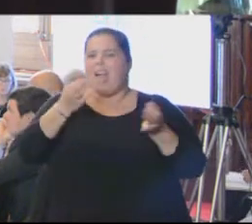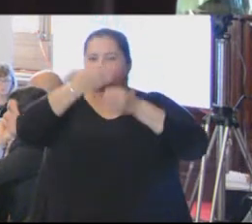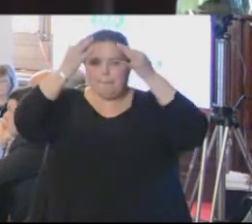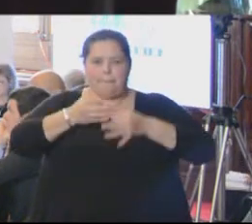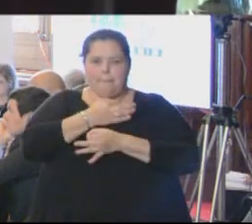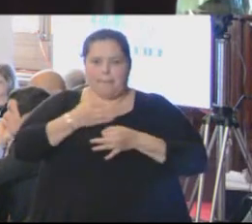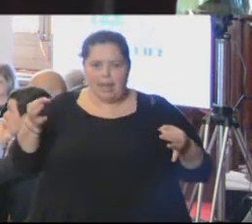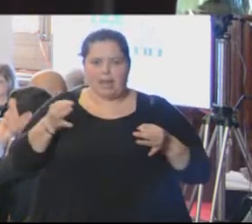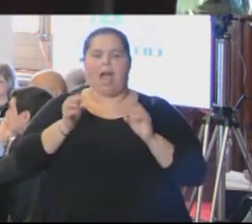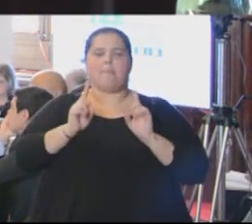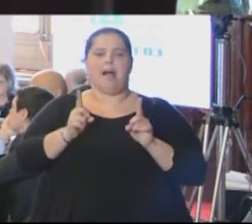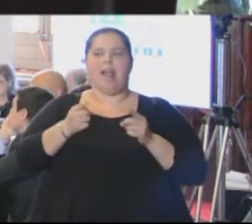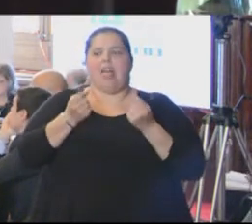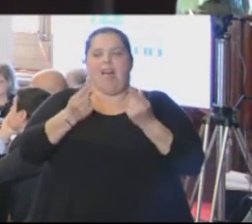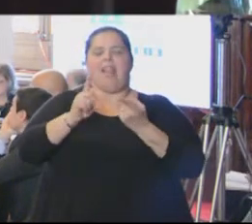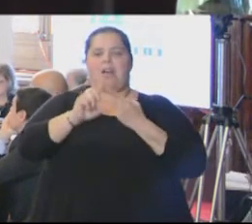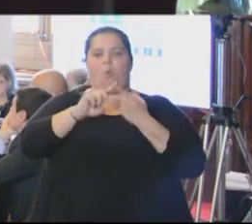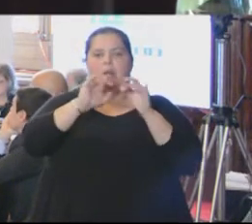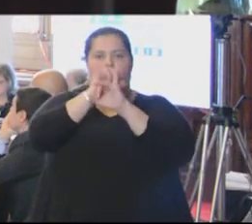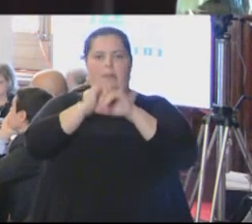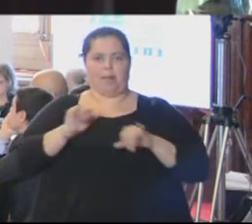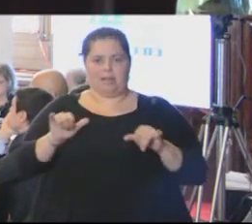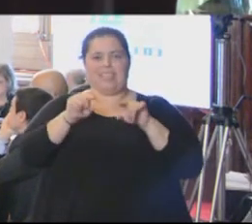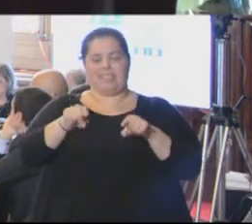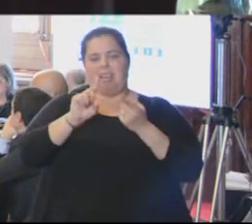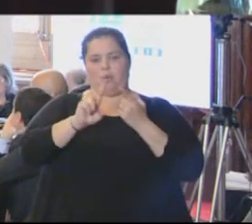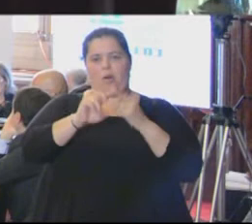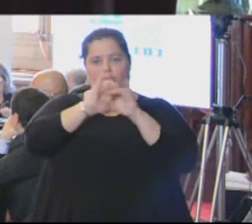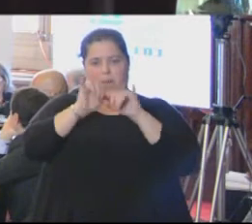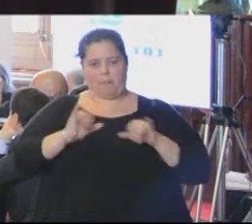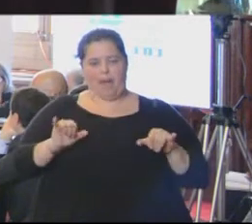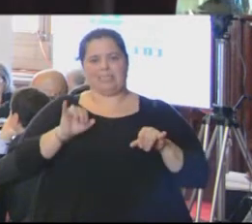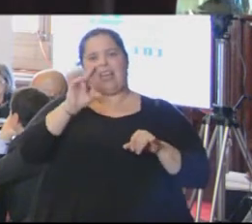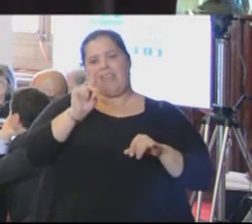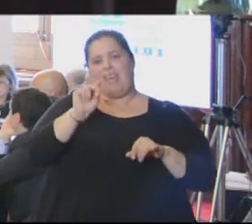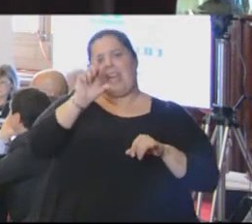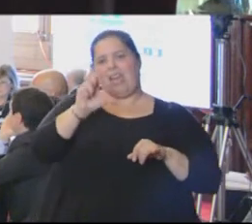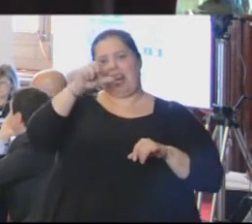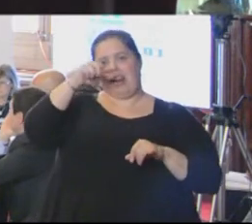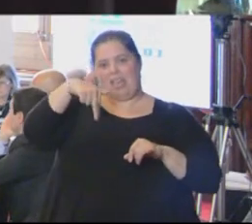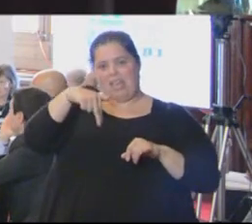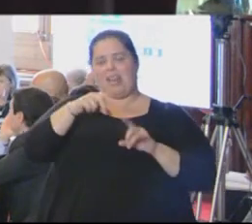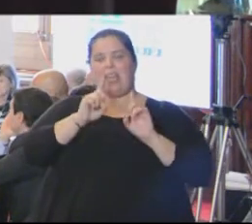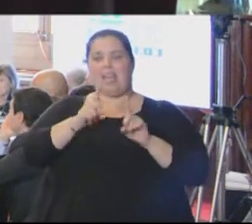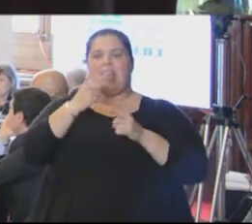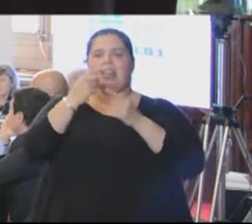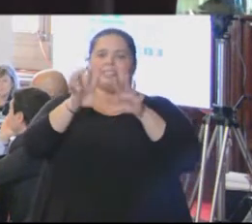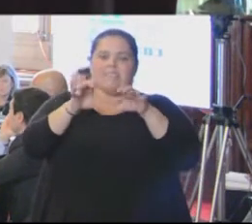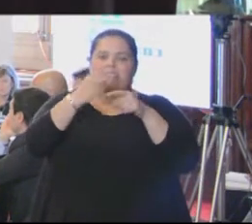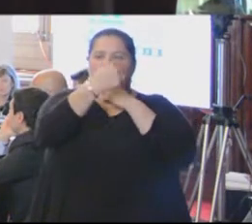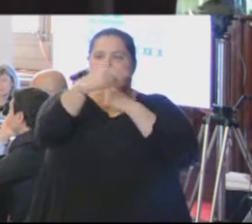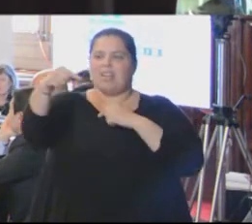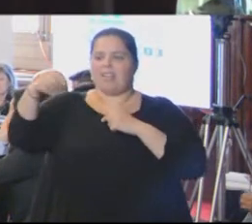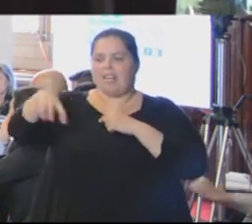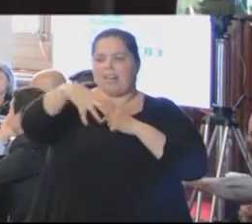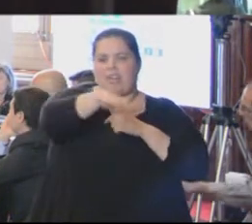implementación del acuerdo de paz, el proceso de paz con el ELN y las luchas sociales que se viven en las diferentes regiones del país.